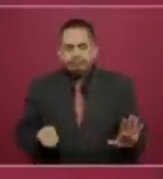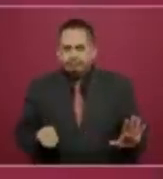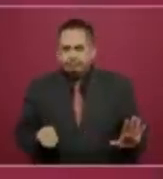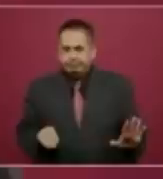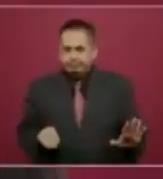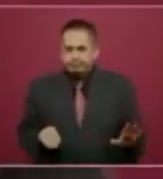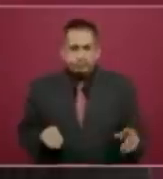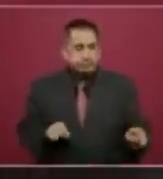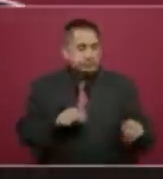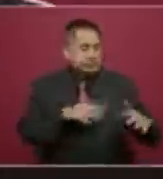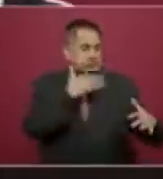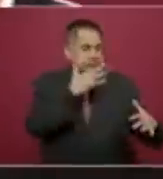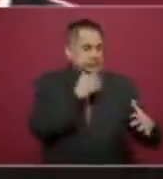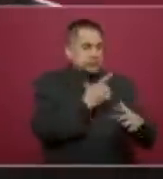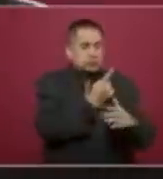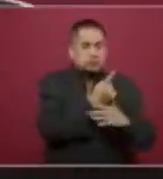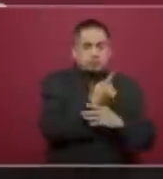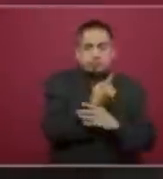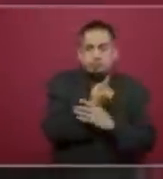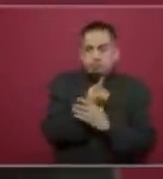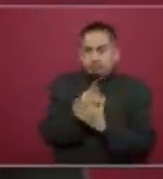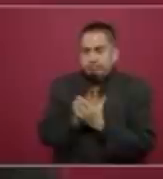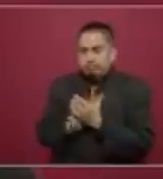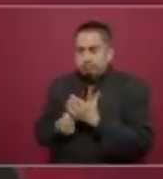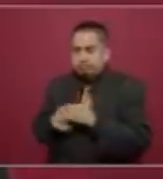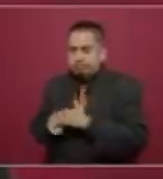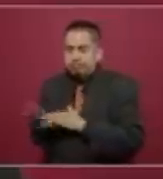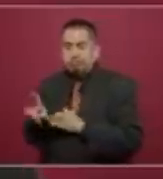Ya se coló, me voy a colar.